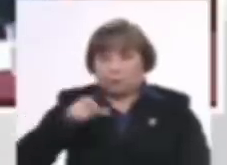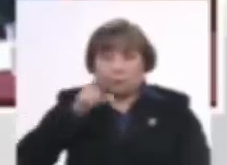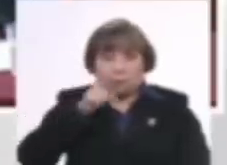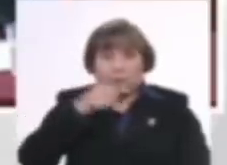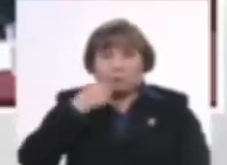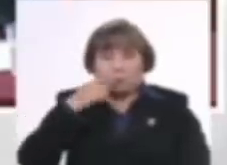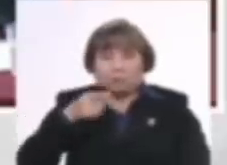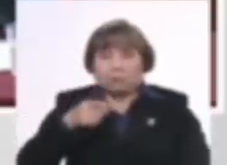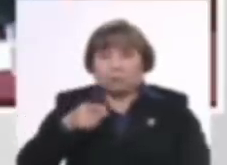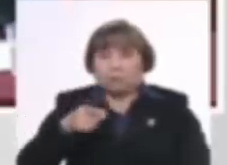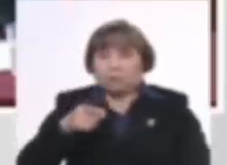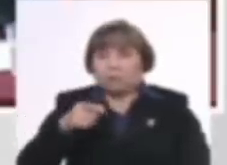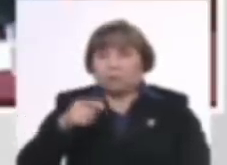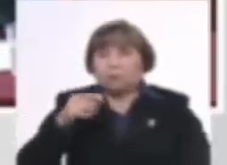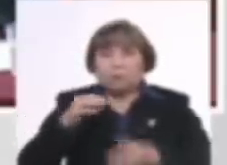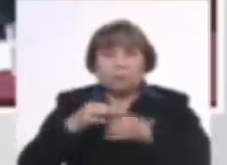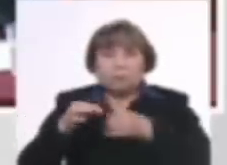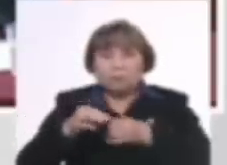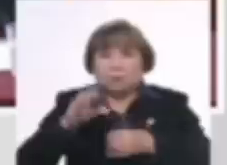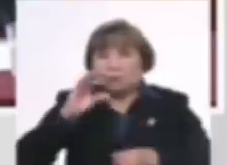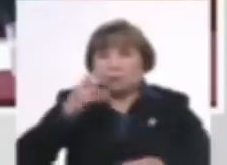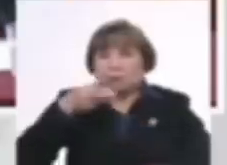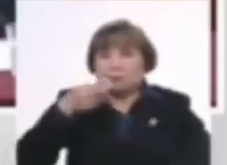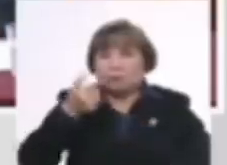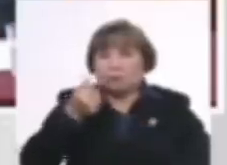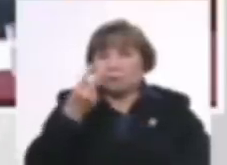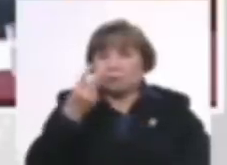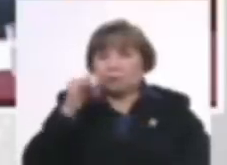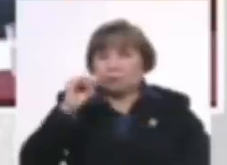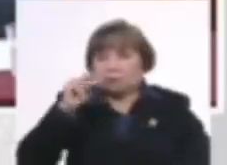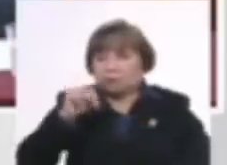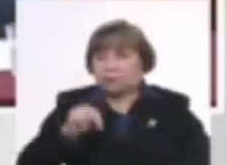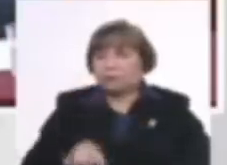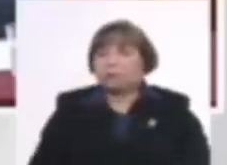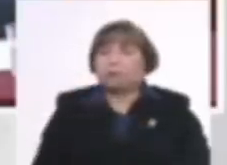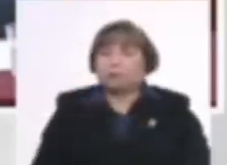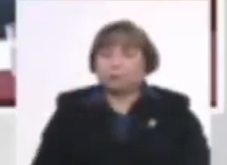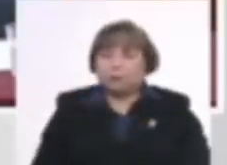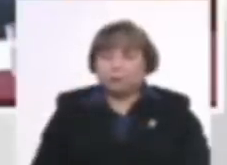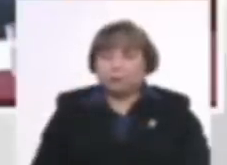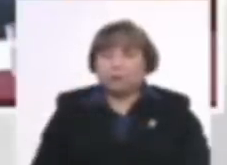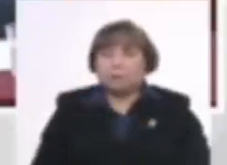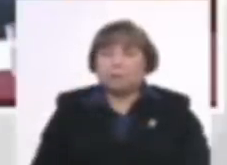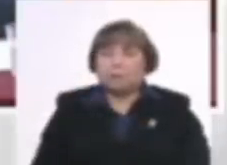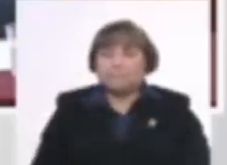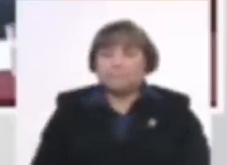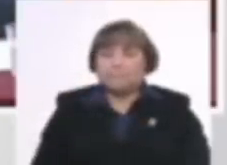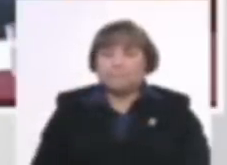es alcalde de qué distrito? De Chadín. De Chadín. Sí.